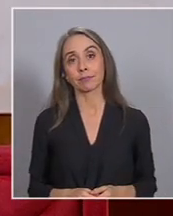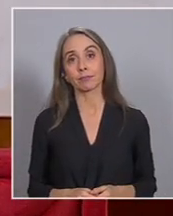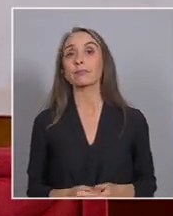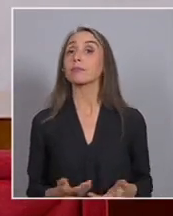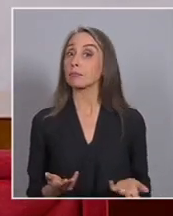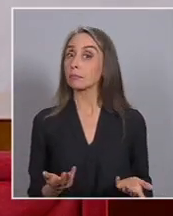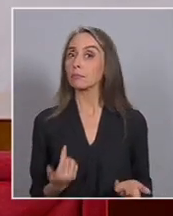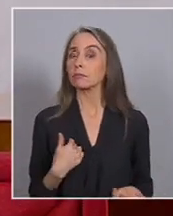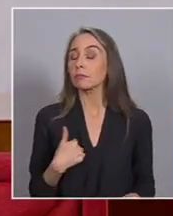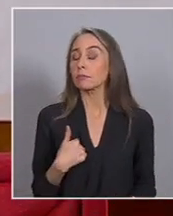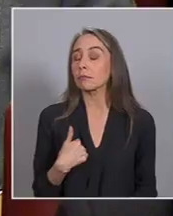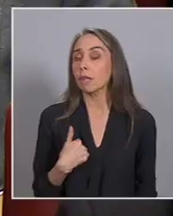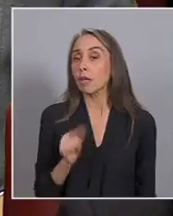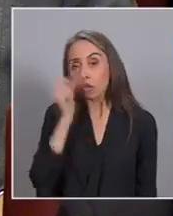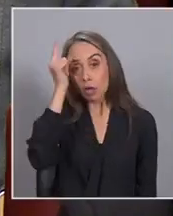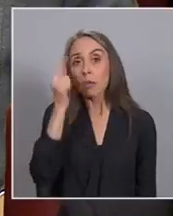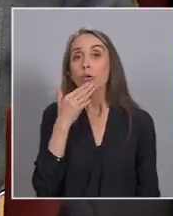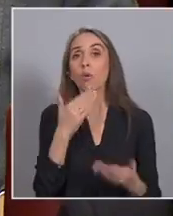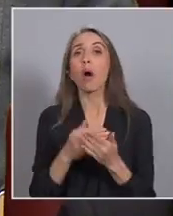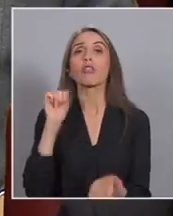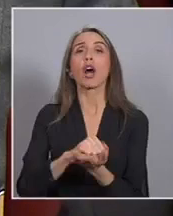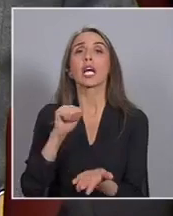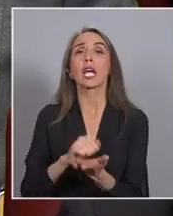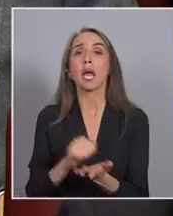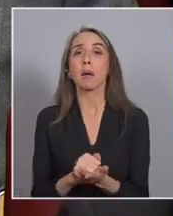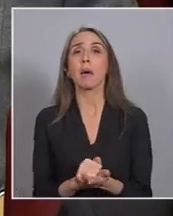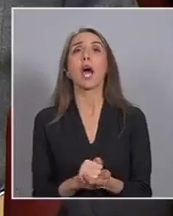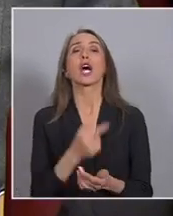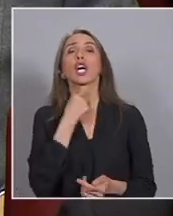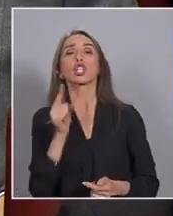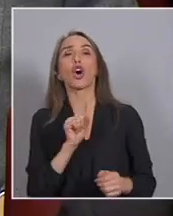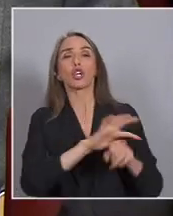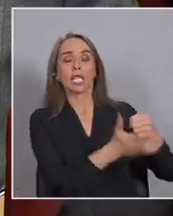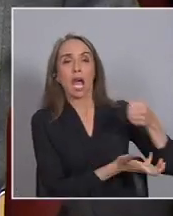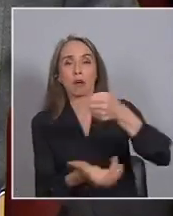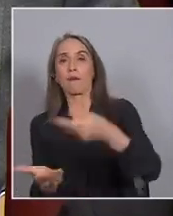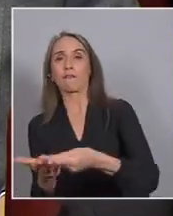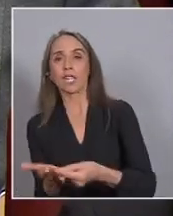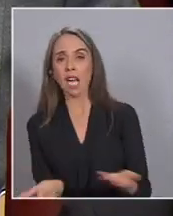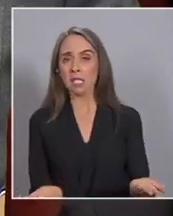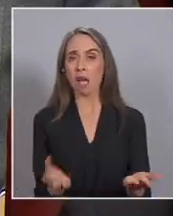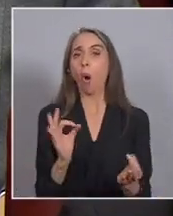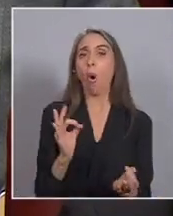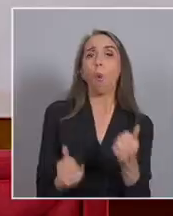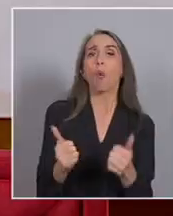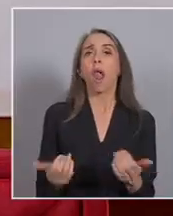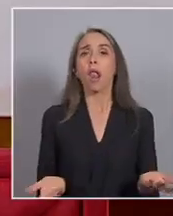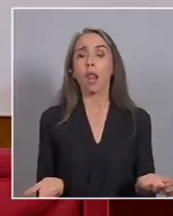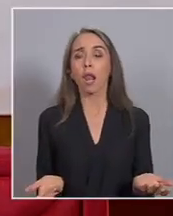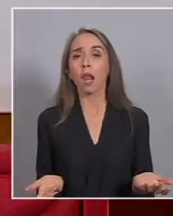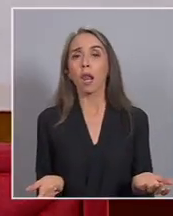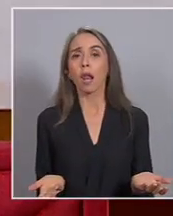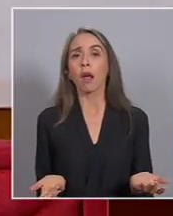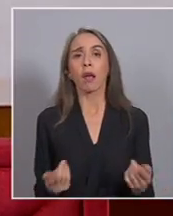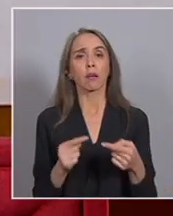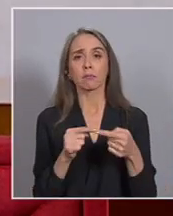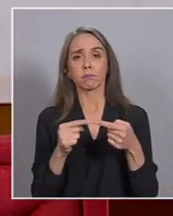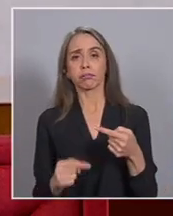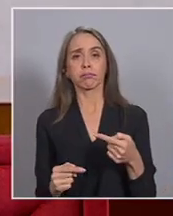Y yo no entiendo cuando se quejan si es no queremos financiarlo o no tiene